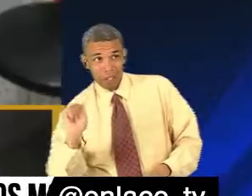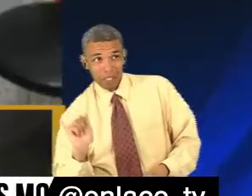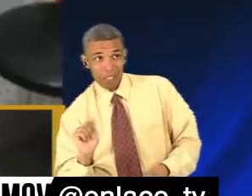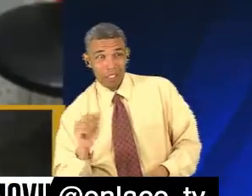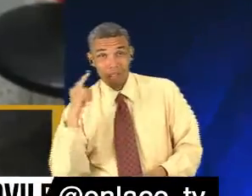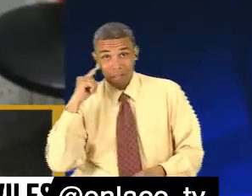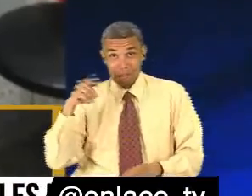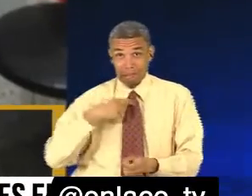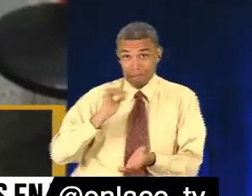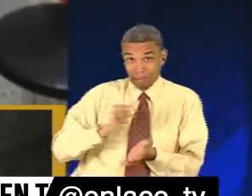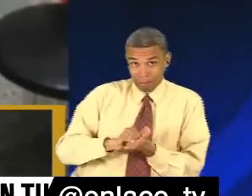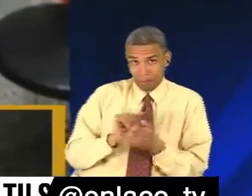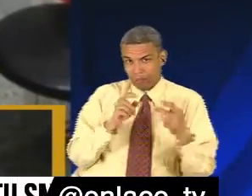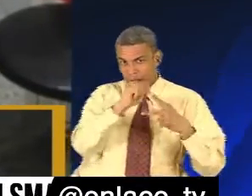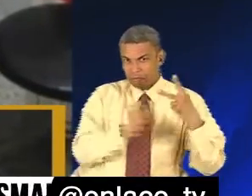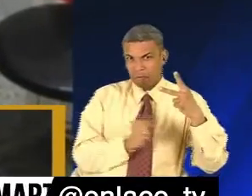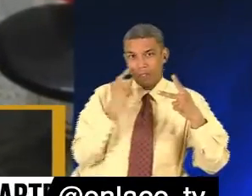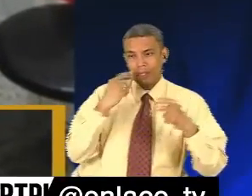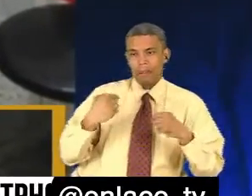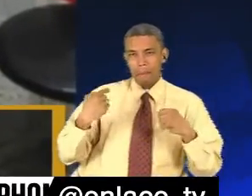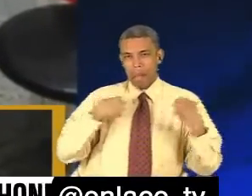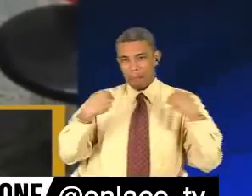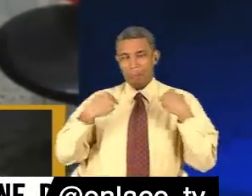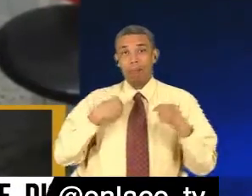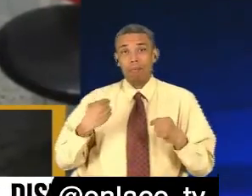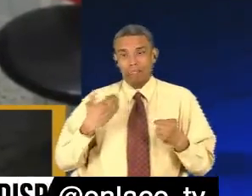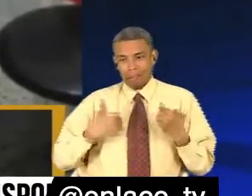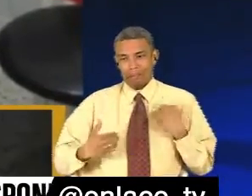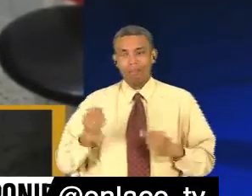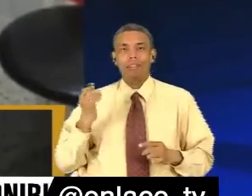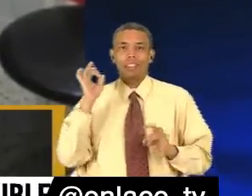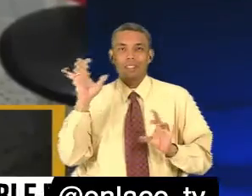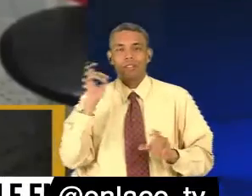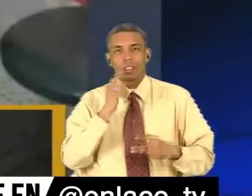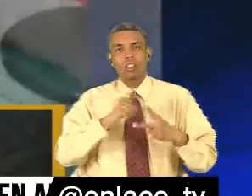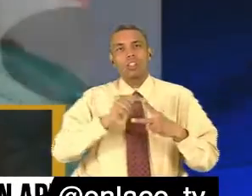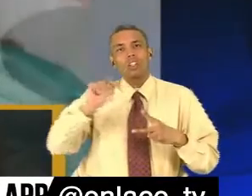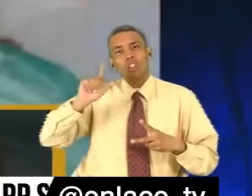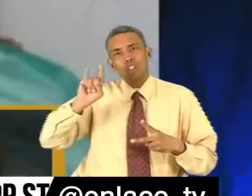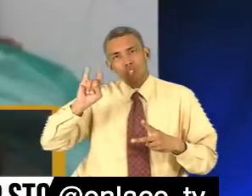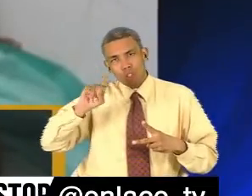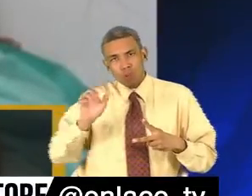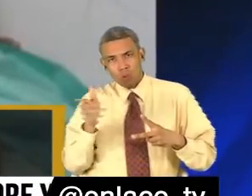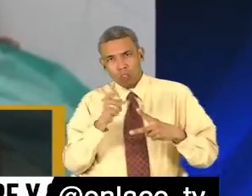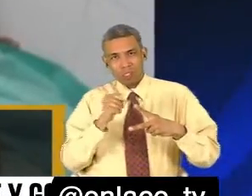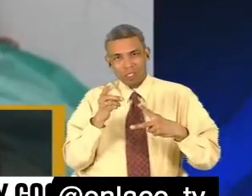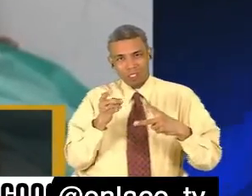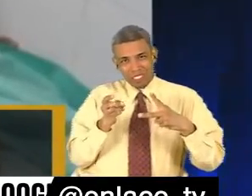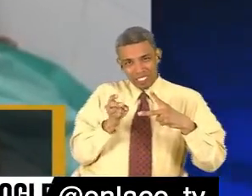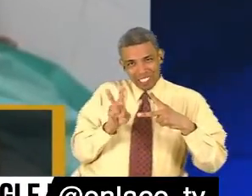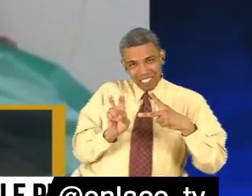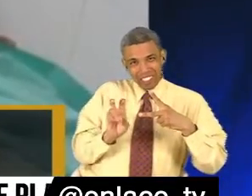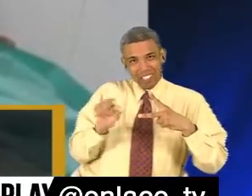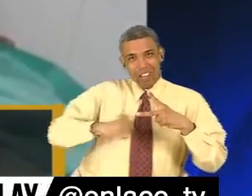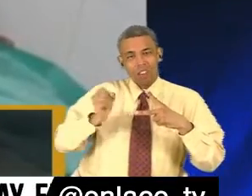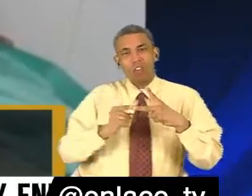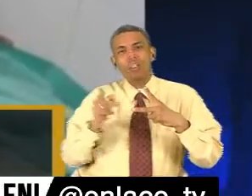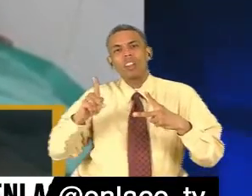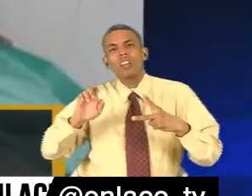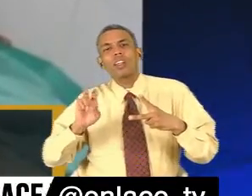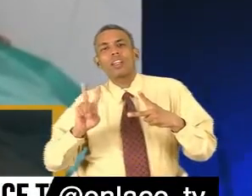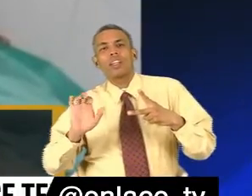Cartagena, identificados como Luis Francisco González Lindado, de 27 años de edad, y Kevin Antonio Restrepo Hernández, de 24 años,